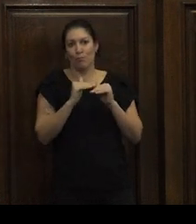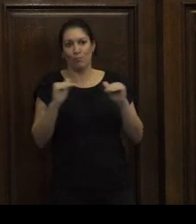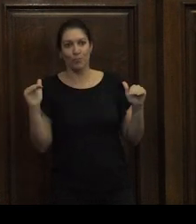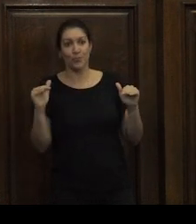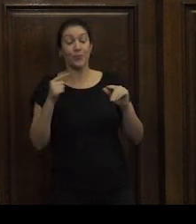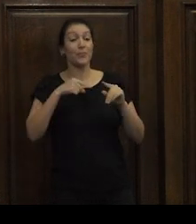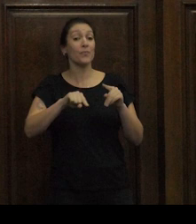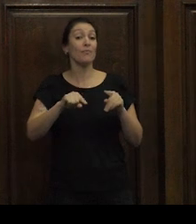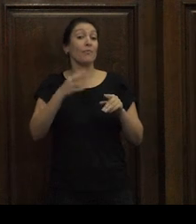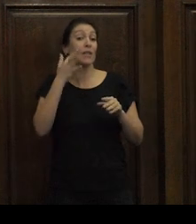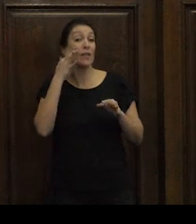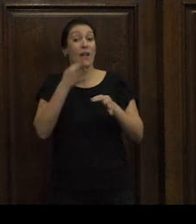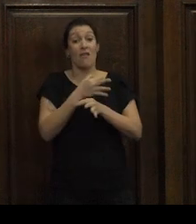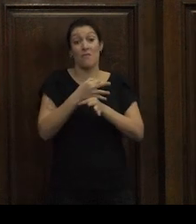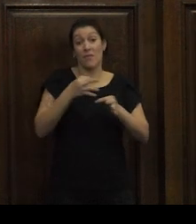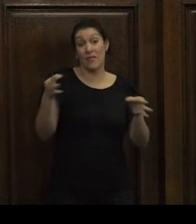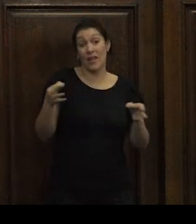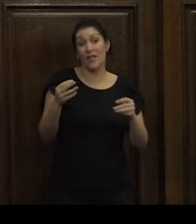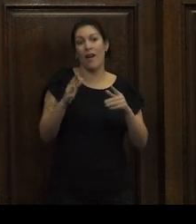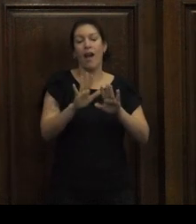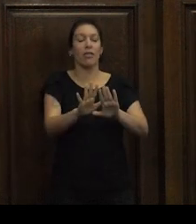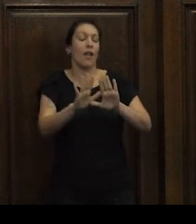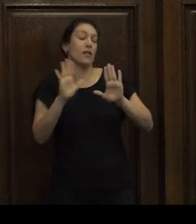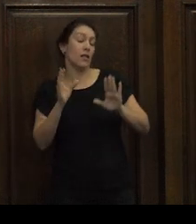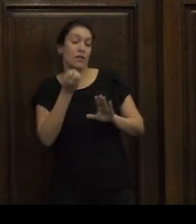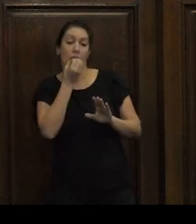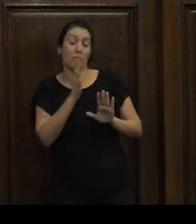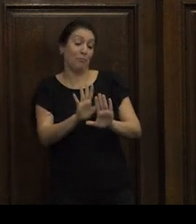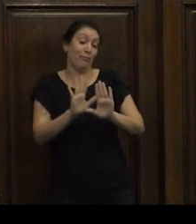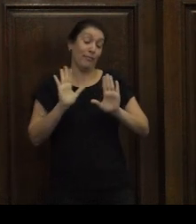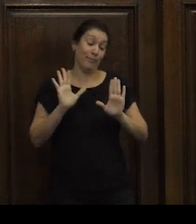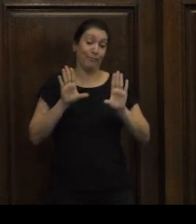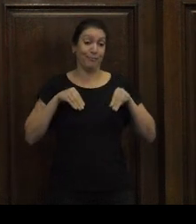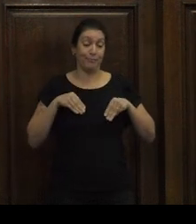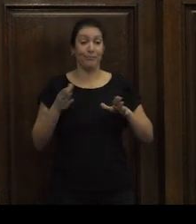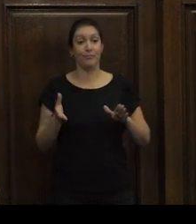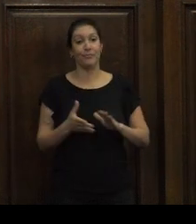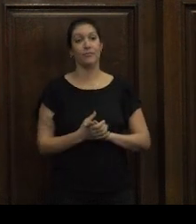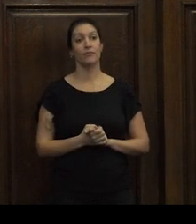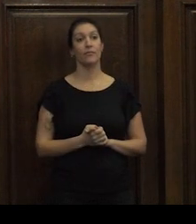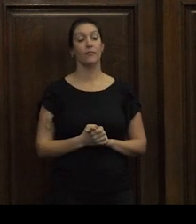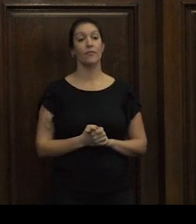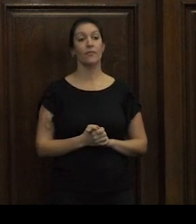su imperfección temporaria lo mejorcito que teníamos a disposición.